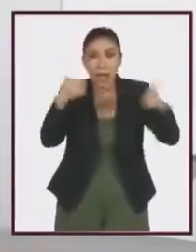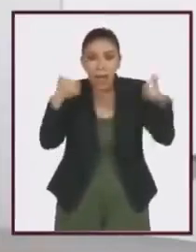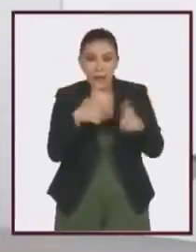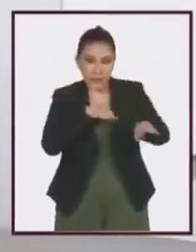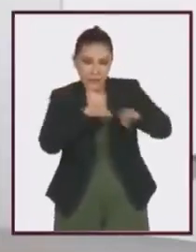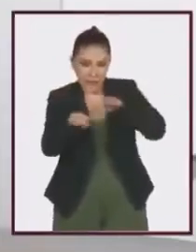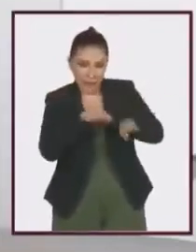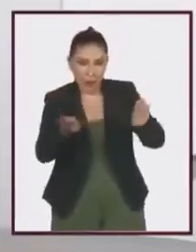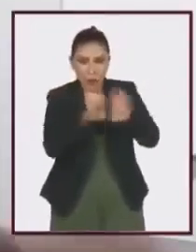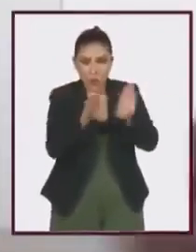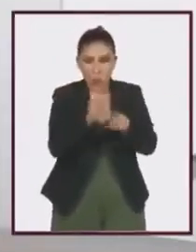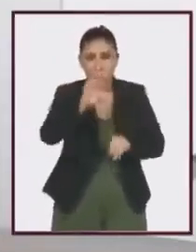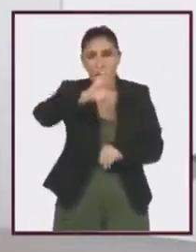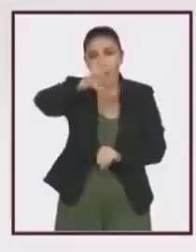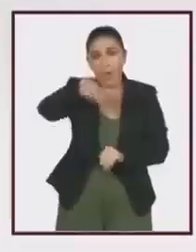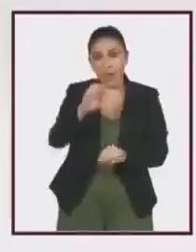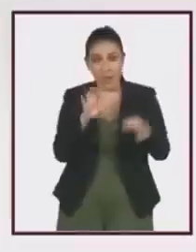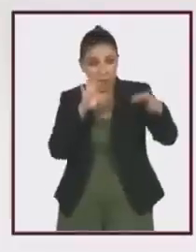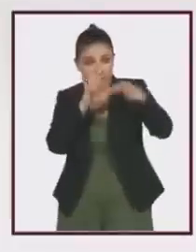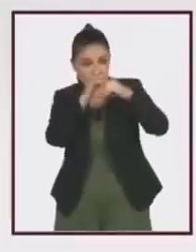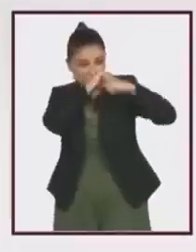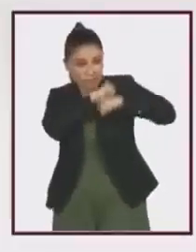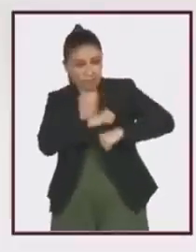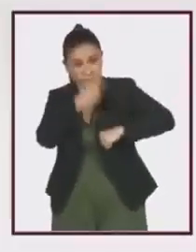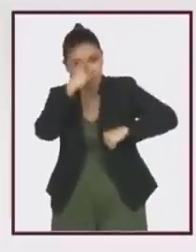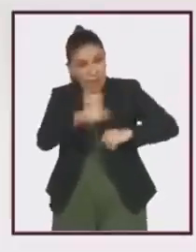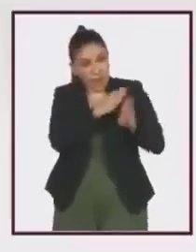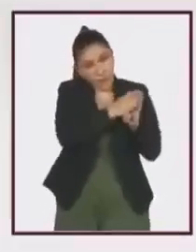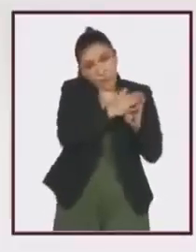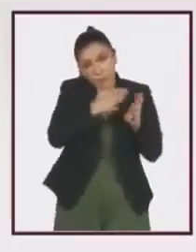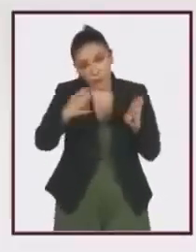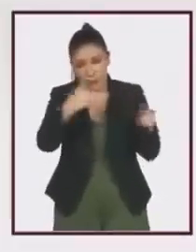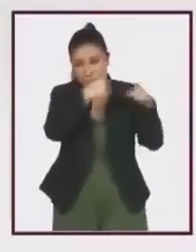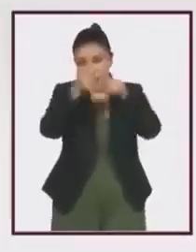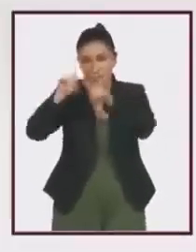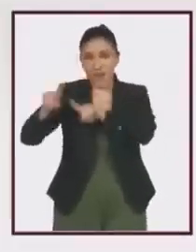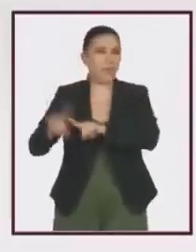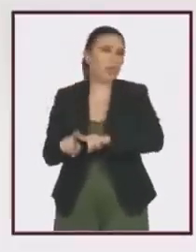trabajarse el eje articulador a lo largo de los contenidos.